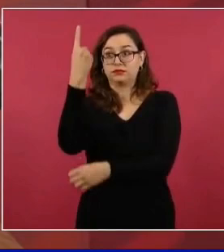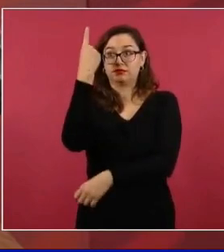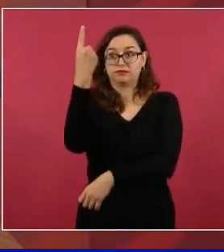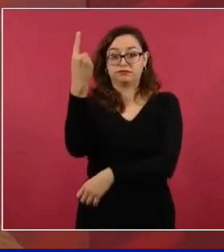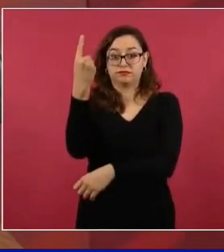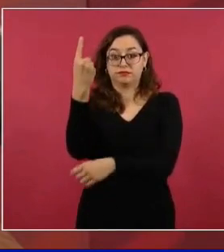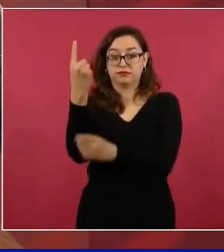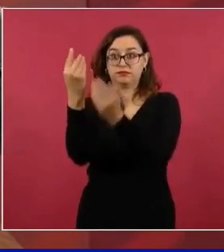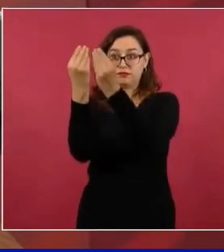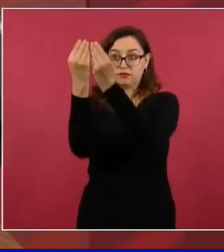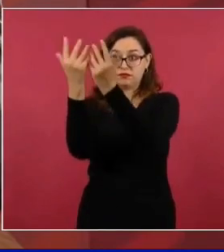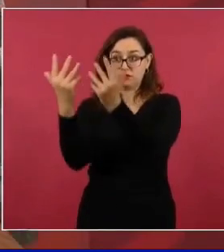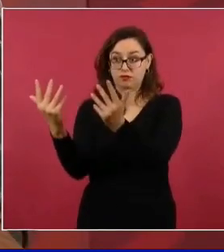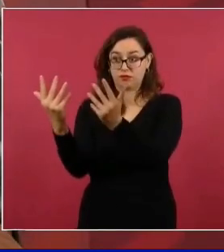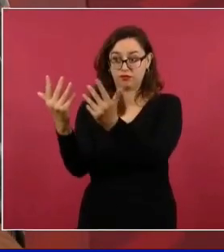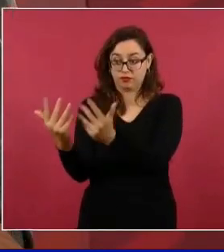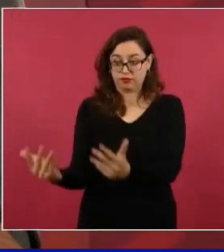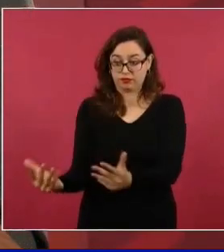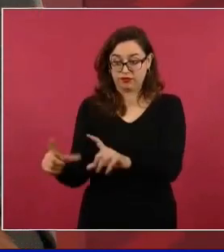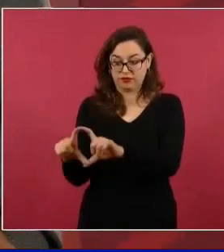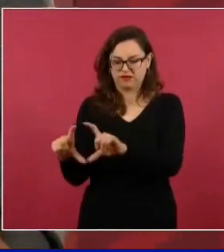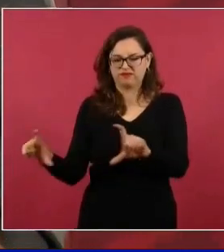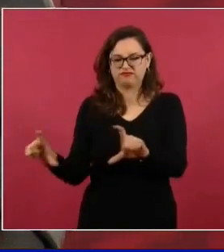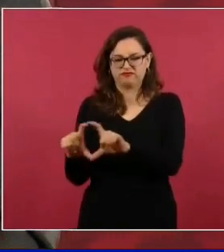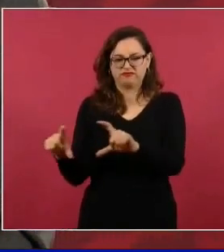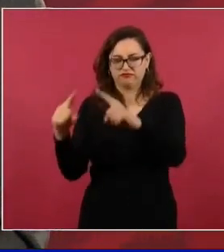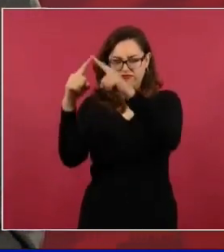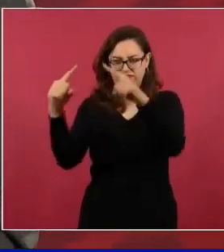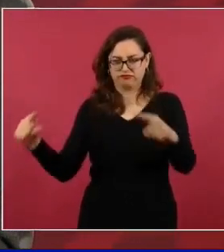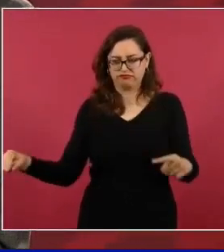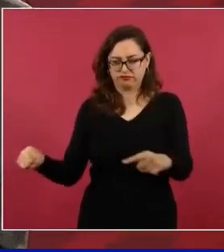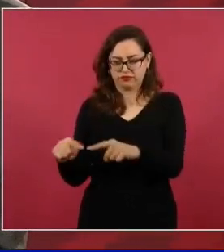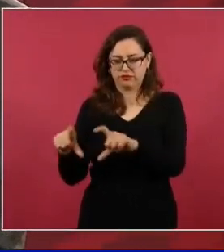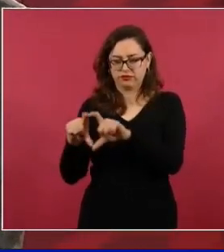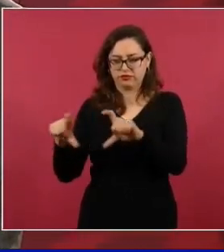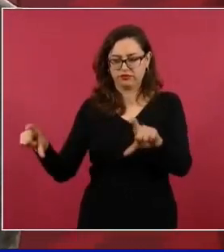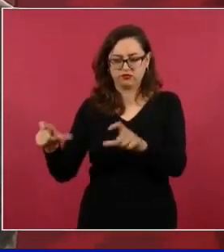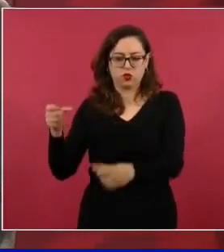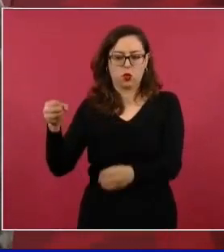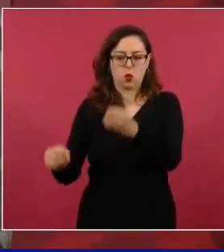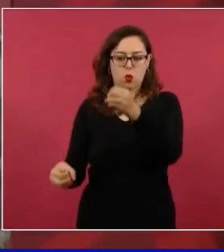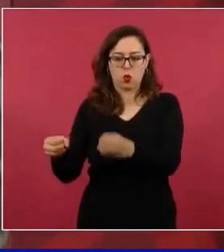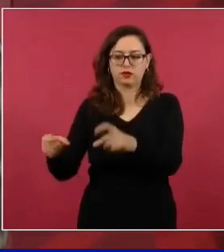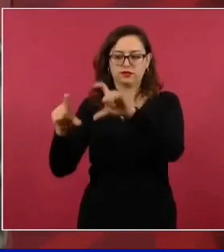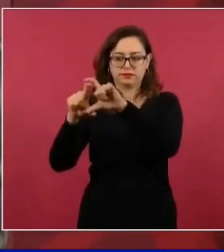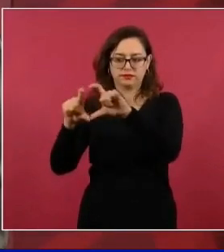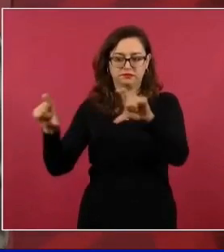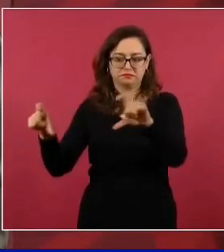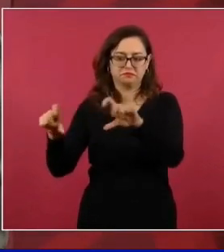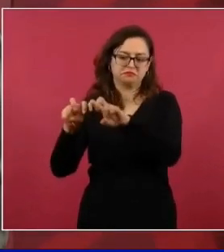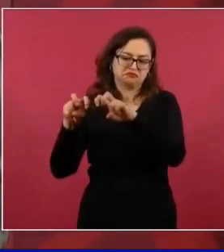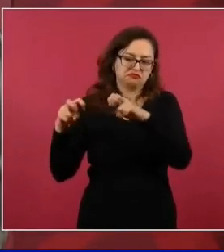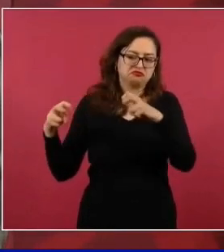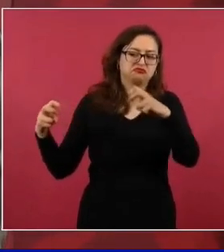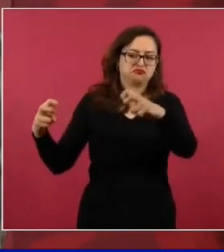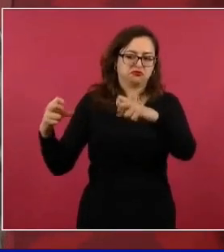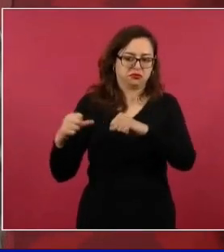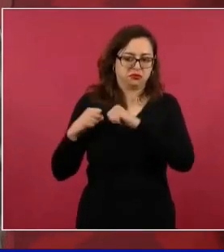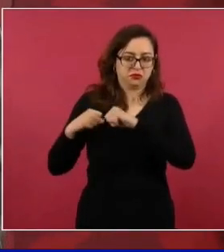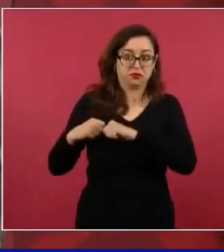en medio están los magistrados y arriba está la Corte.